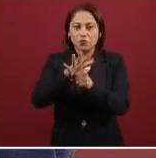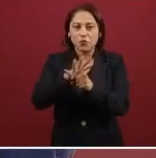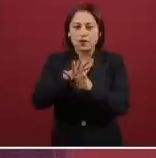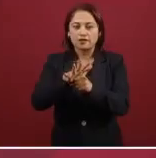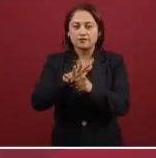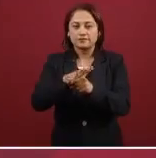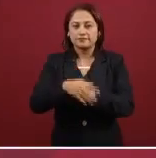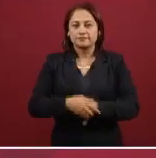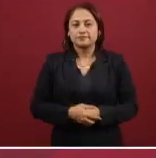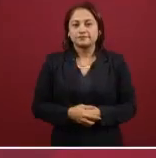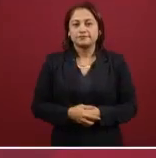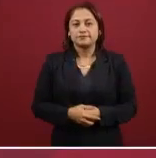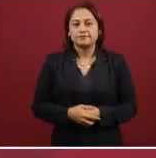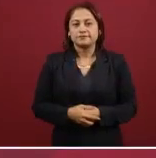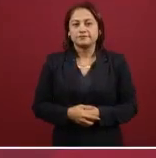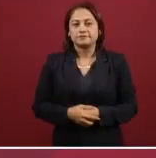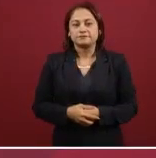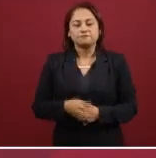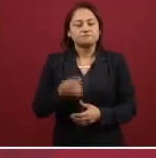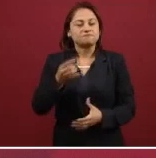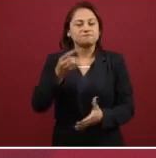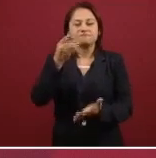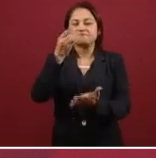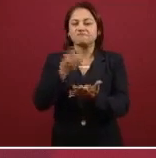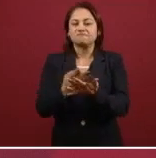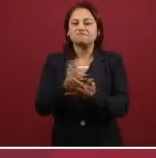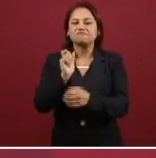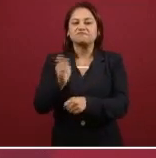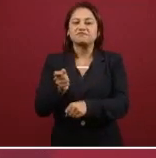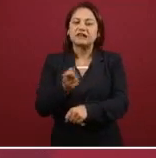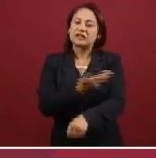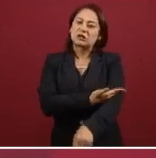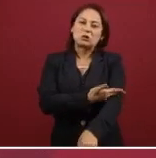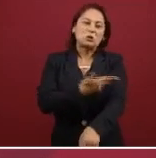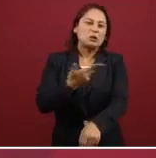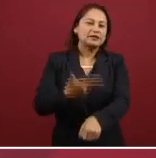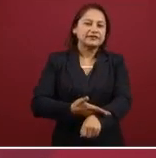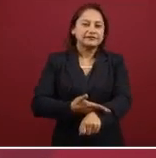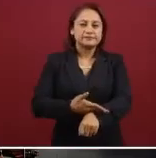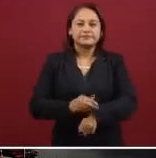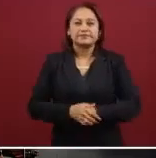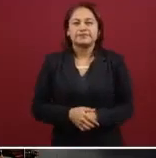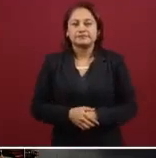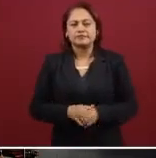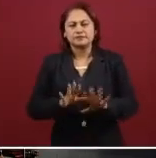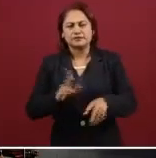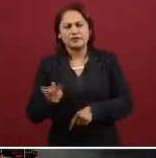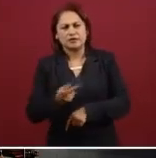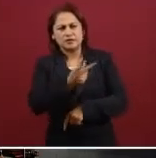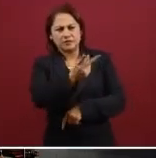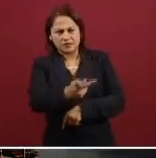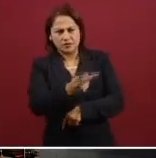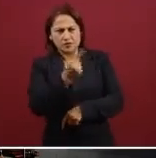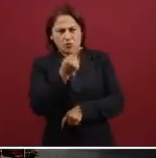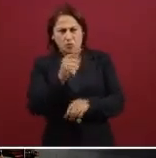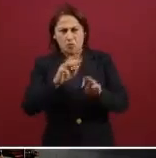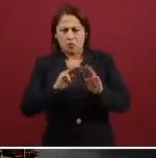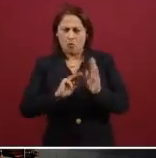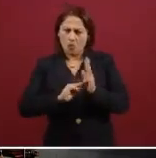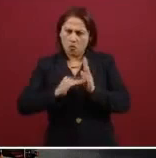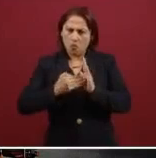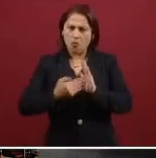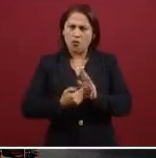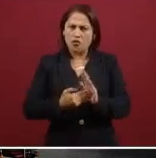con la honestidad. ¿Se llamaría su modelo económico economía moral? Economía moral. Si